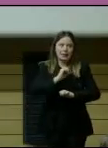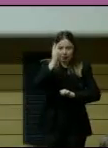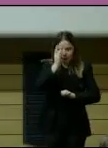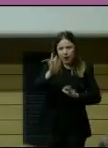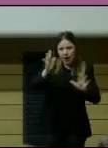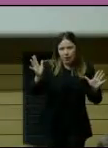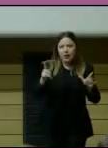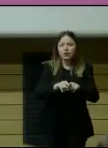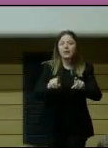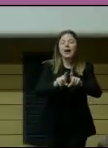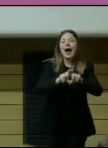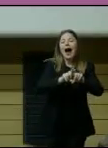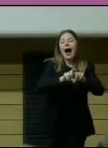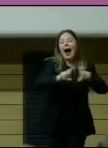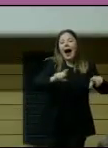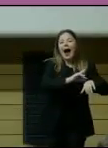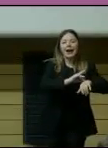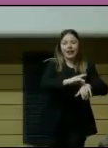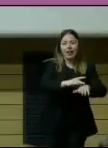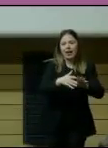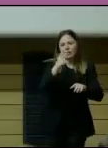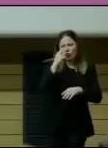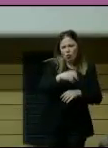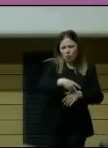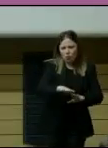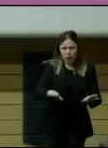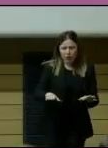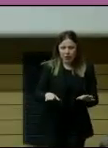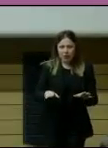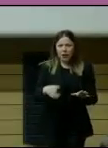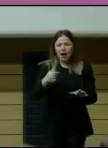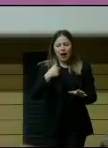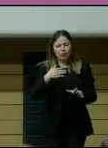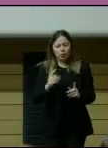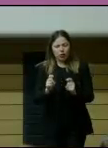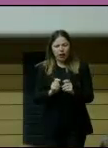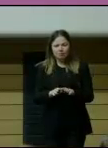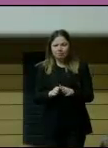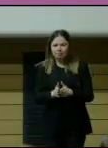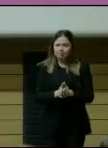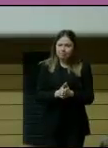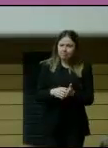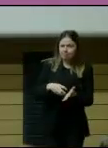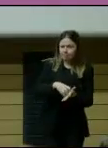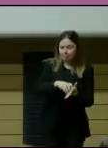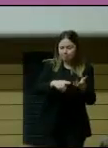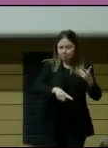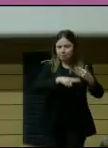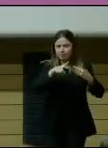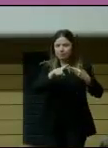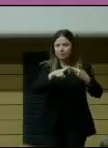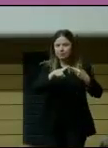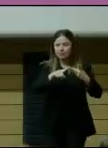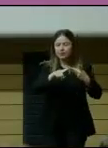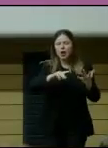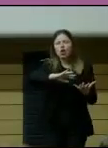muchos teletipos de agencia y van apreciando. Y eso es importante, que había eso, claro, y nos genera mucha inquietud. Segundo, noticias. Luego también